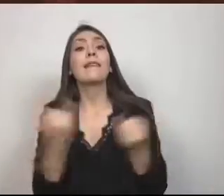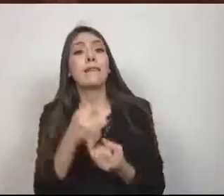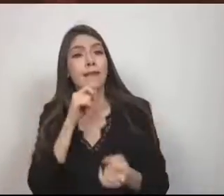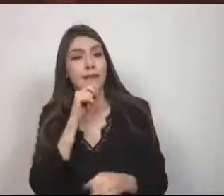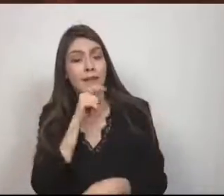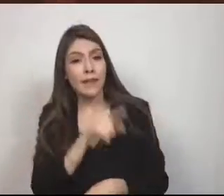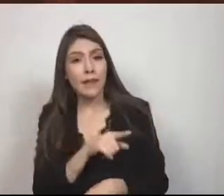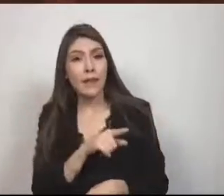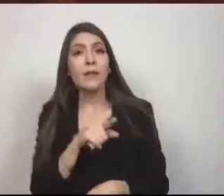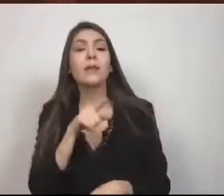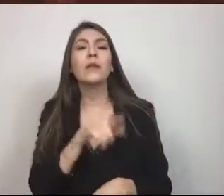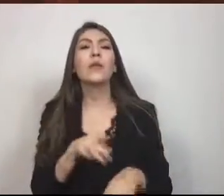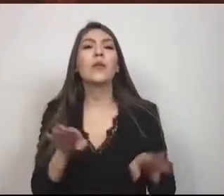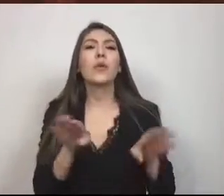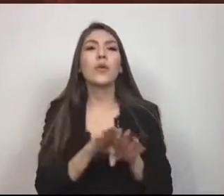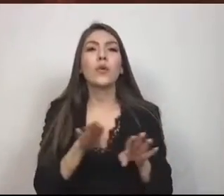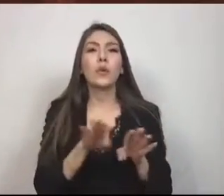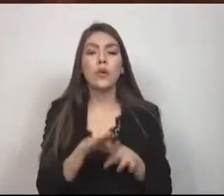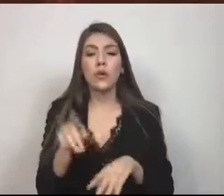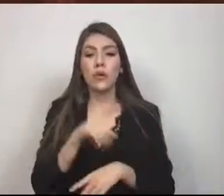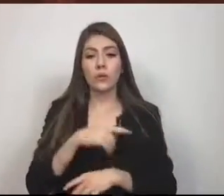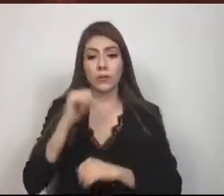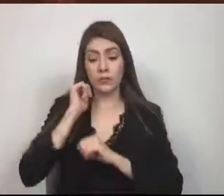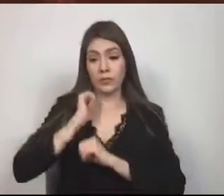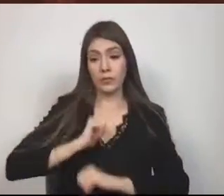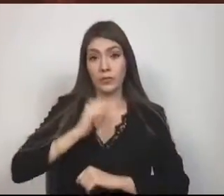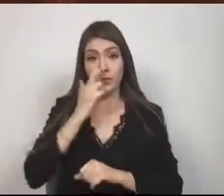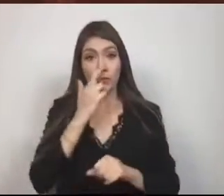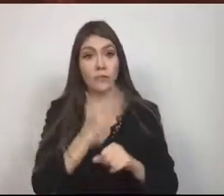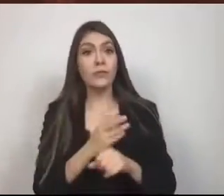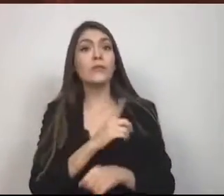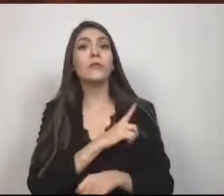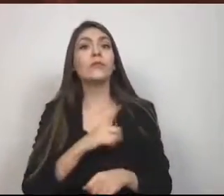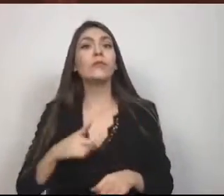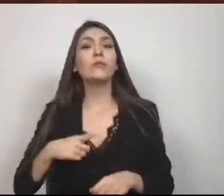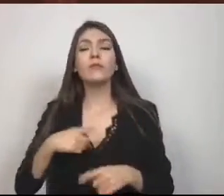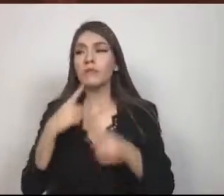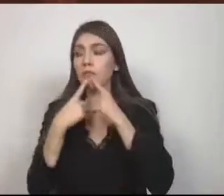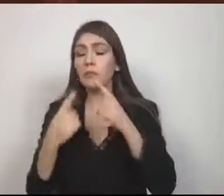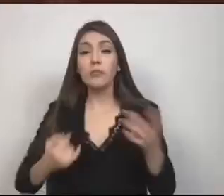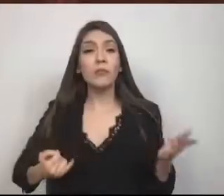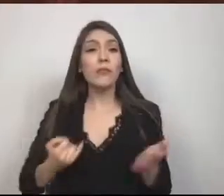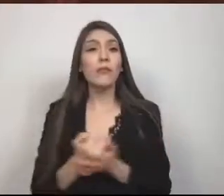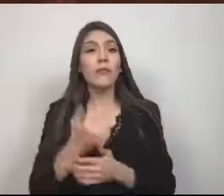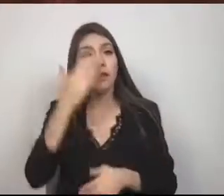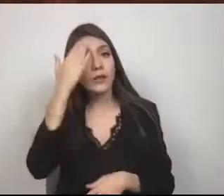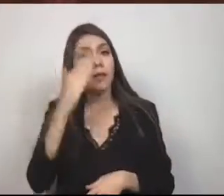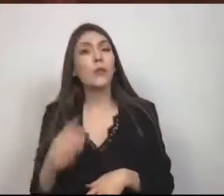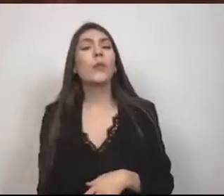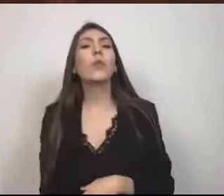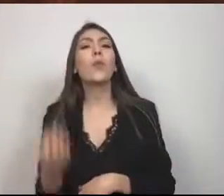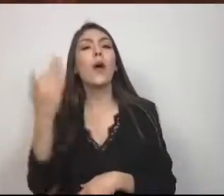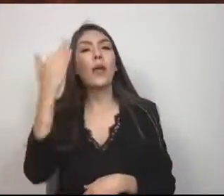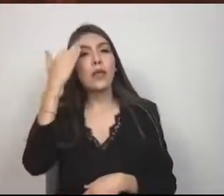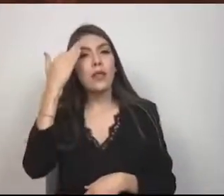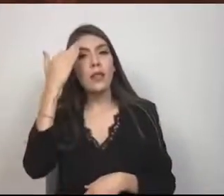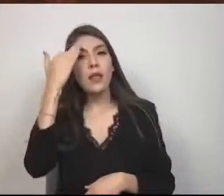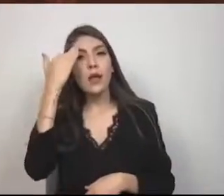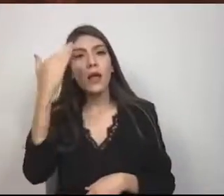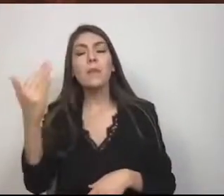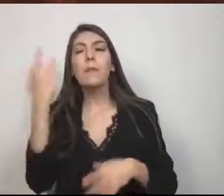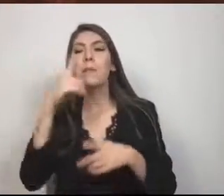discrecionalidad para que la autoridad competente determine la temporalidad de las órdenes de protección.